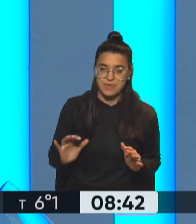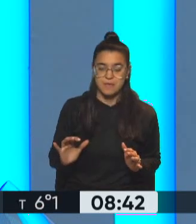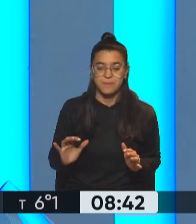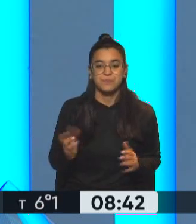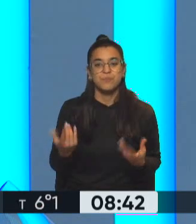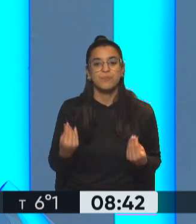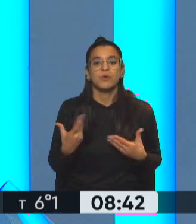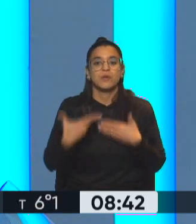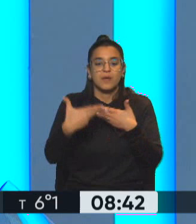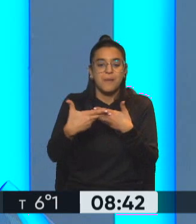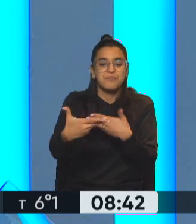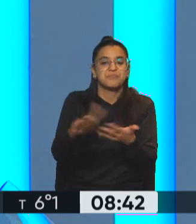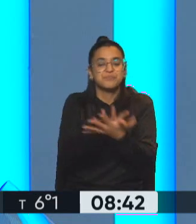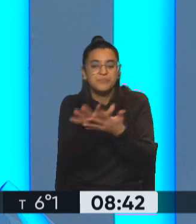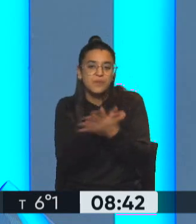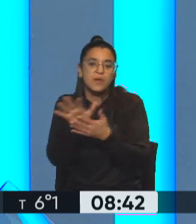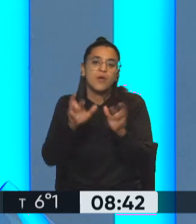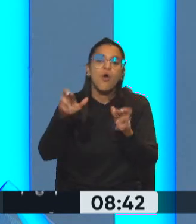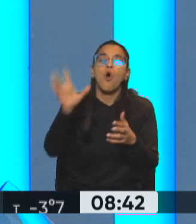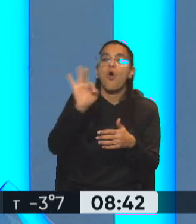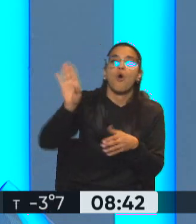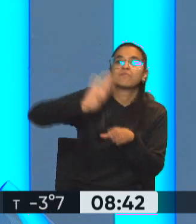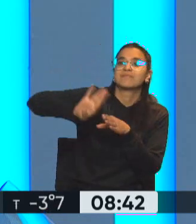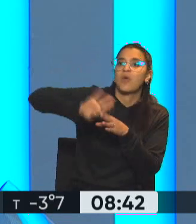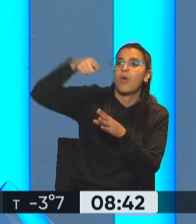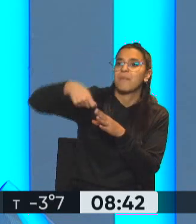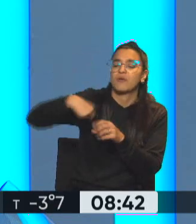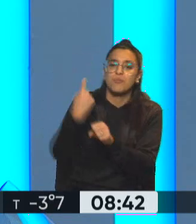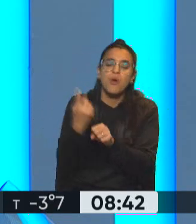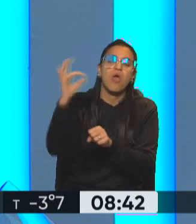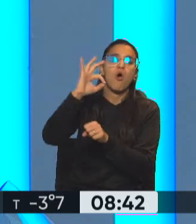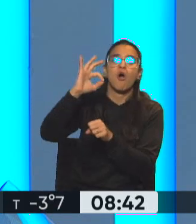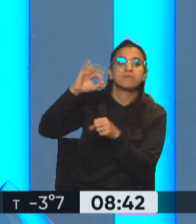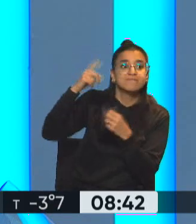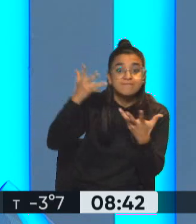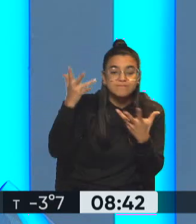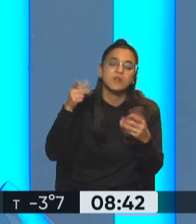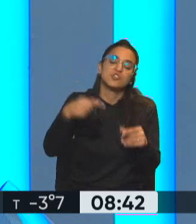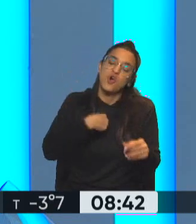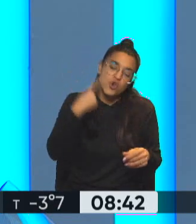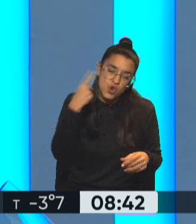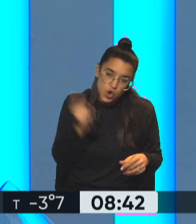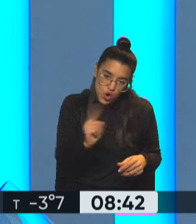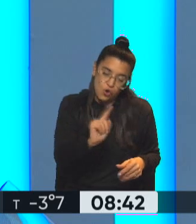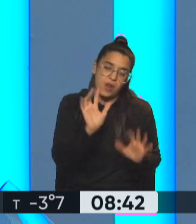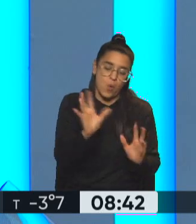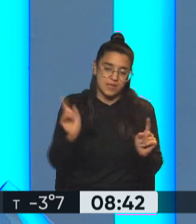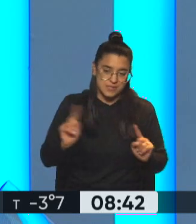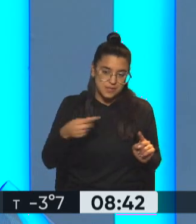de reperfilamiento, default, desconocimiento o algo por el estilo, que yo no creo que es lo que vaya a